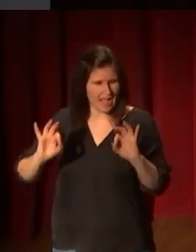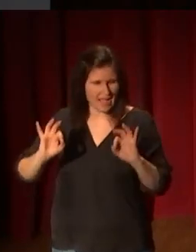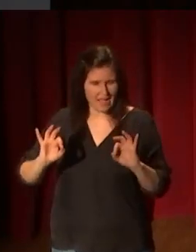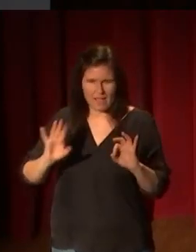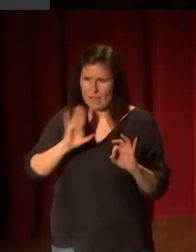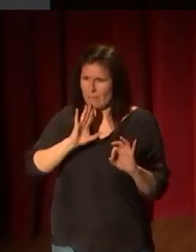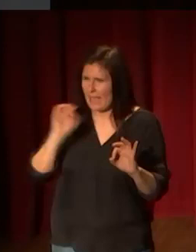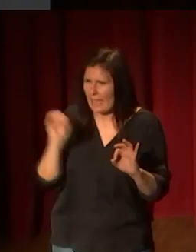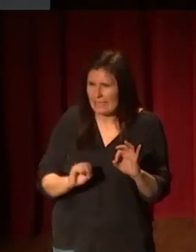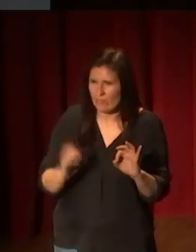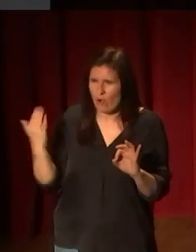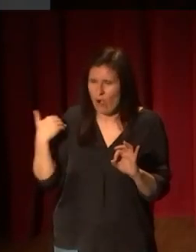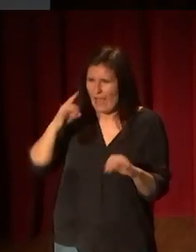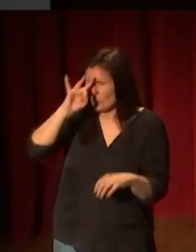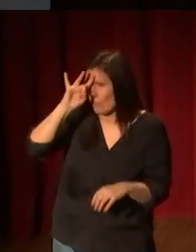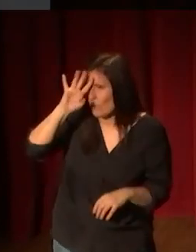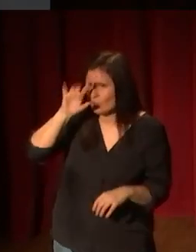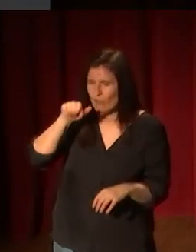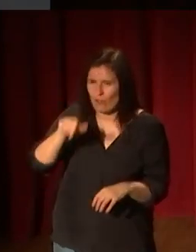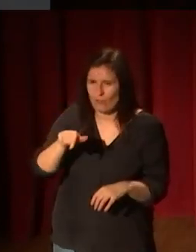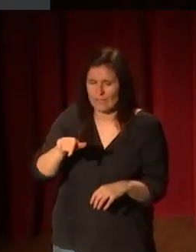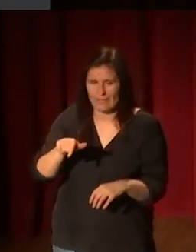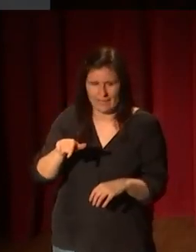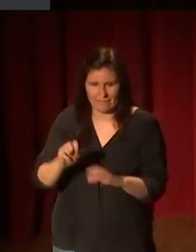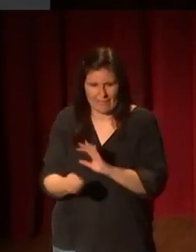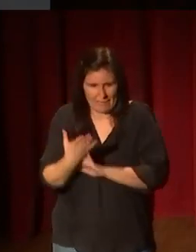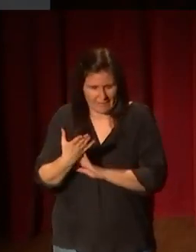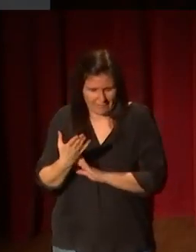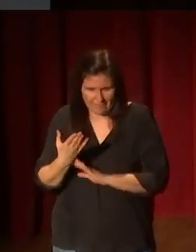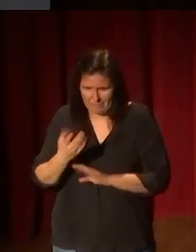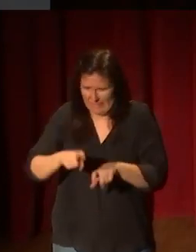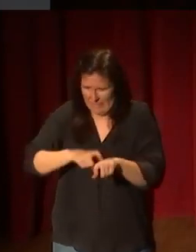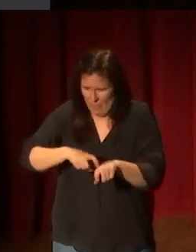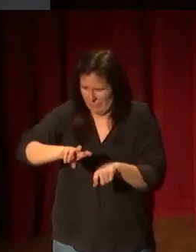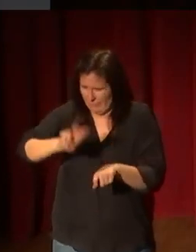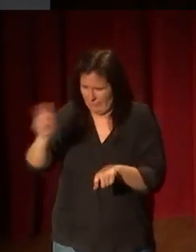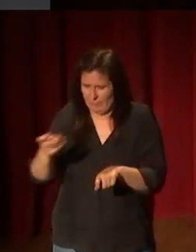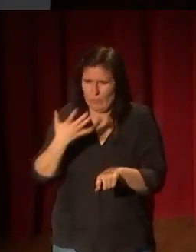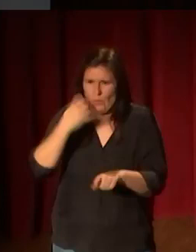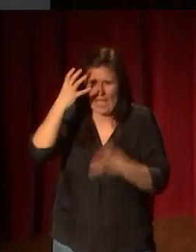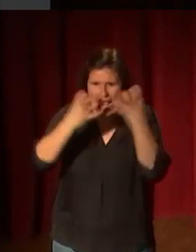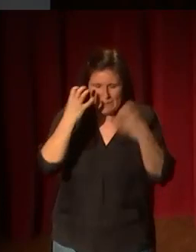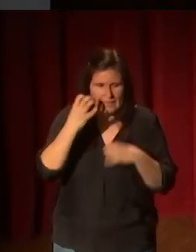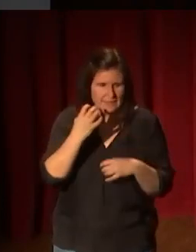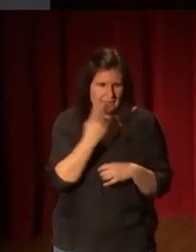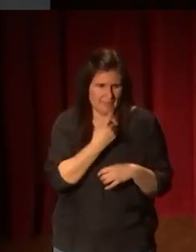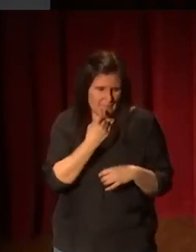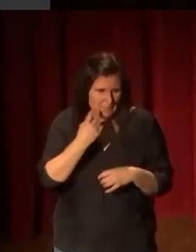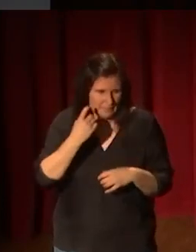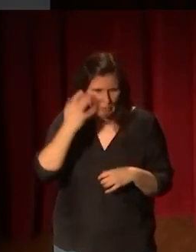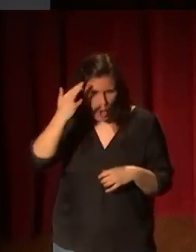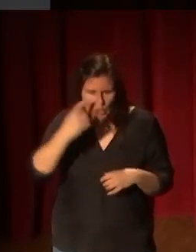magnífico asombroso en el que aparecían también todo tipo de animales mitológicos y